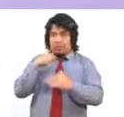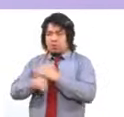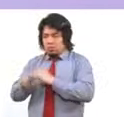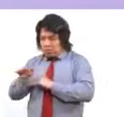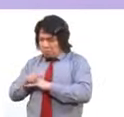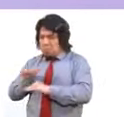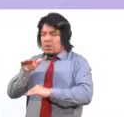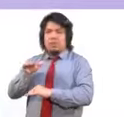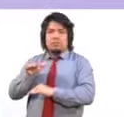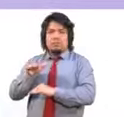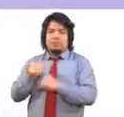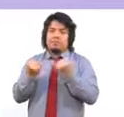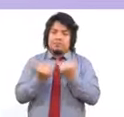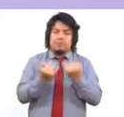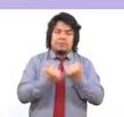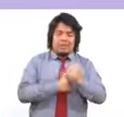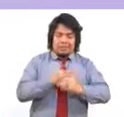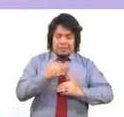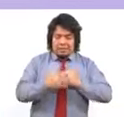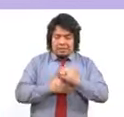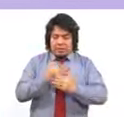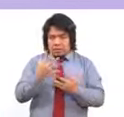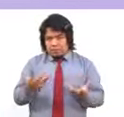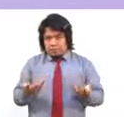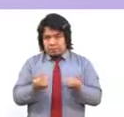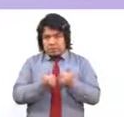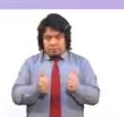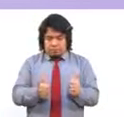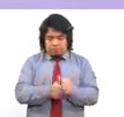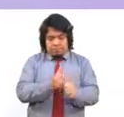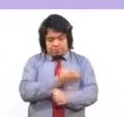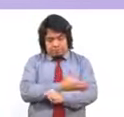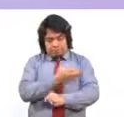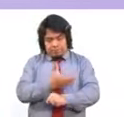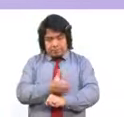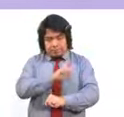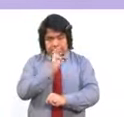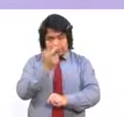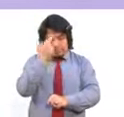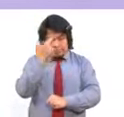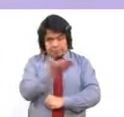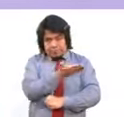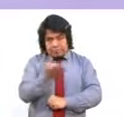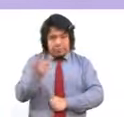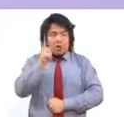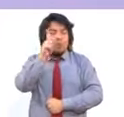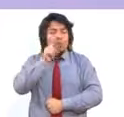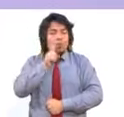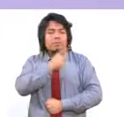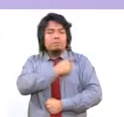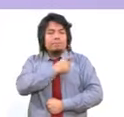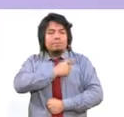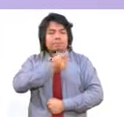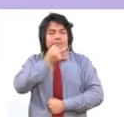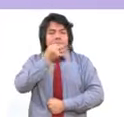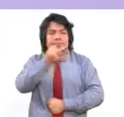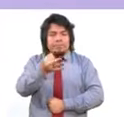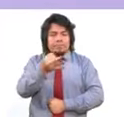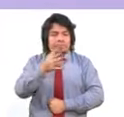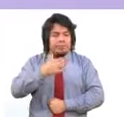más adecuados los procesos de acompañamiento. A todas las mujeres les refrendamos